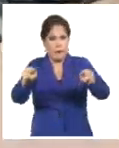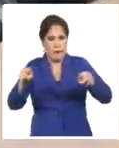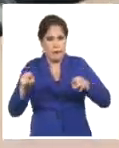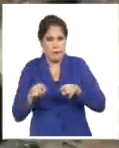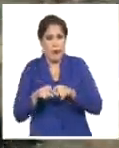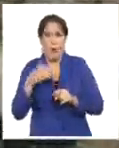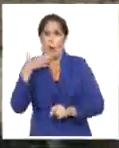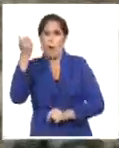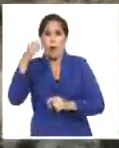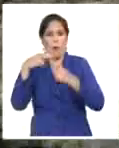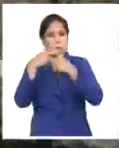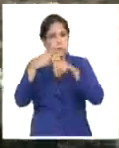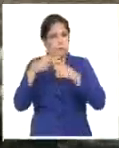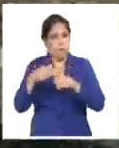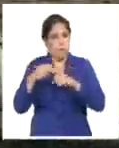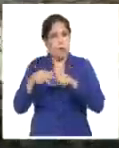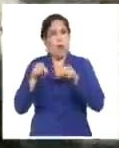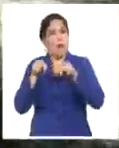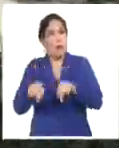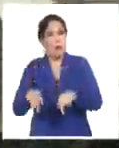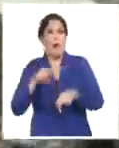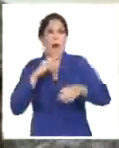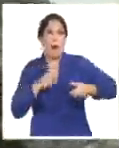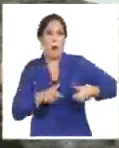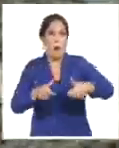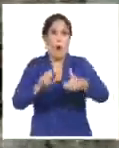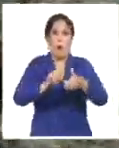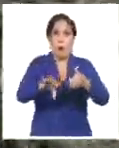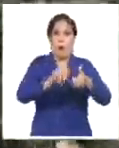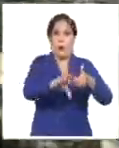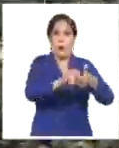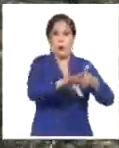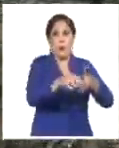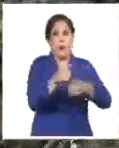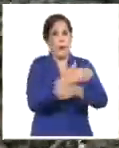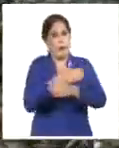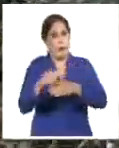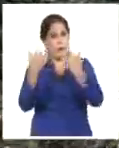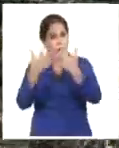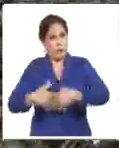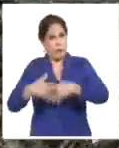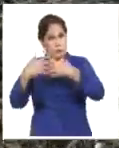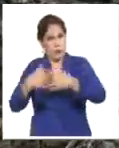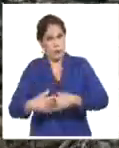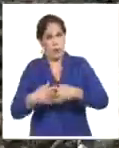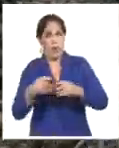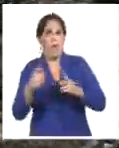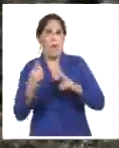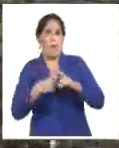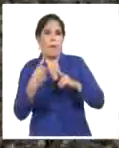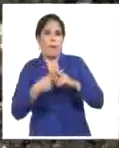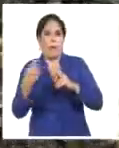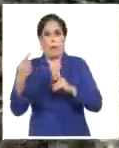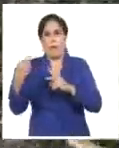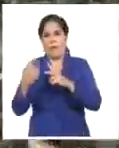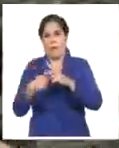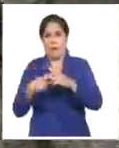parte de las obras, desde donde se irrigarán finalmente áreas de polos productivos en Bayamo y Yara.